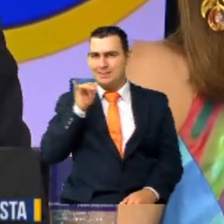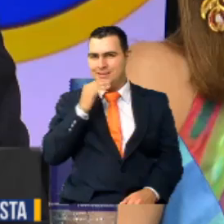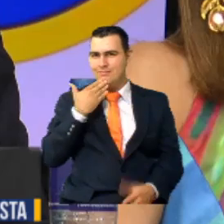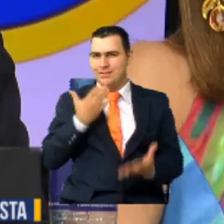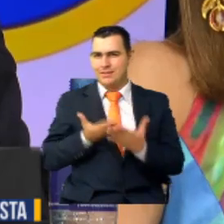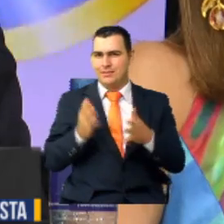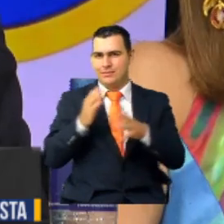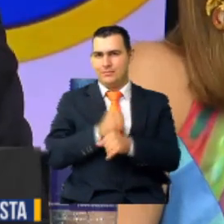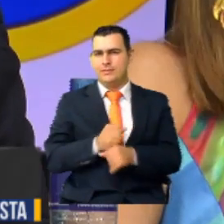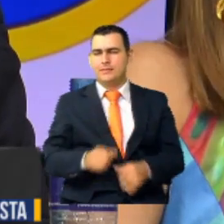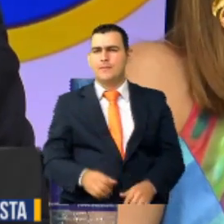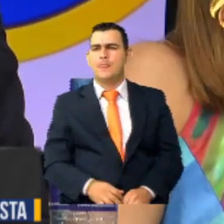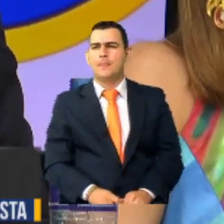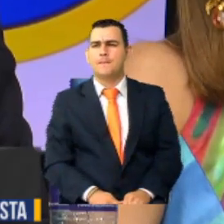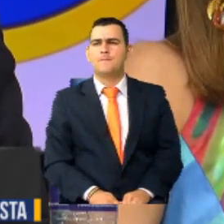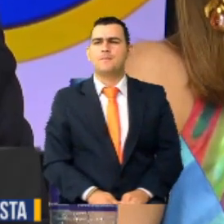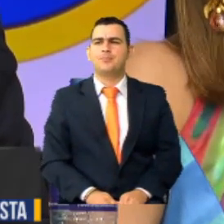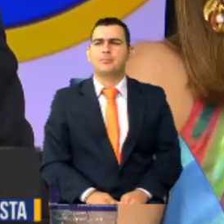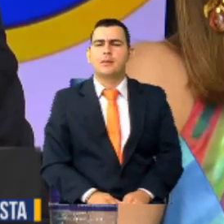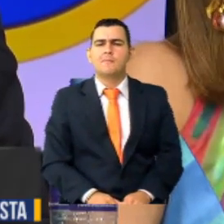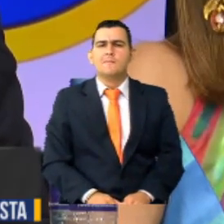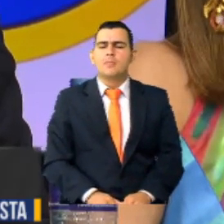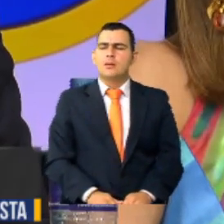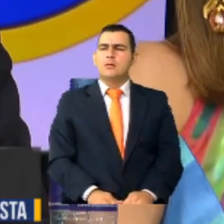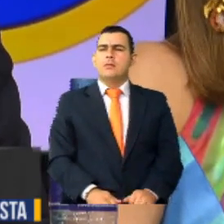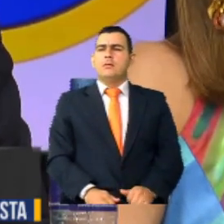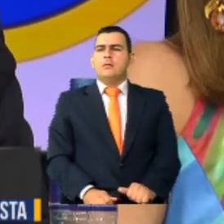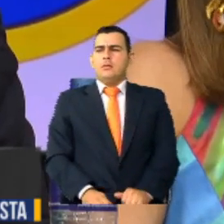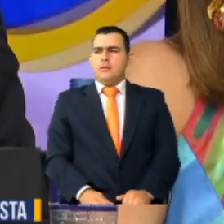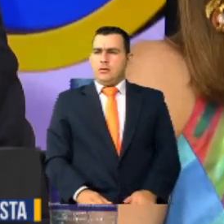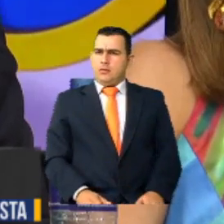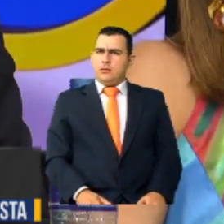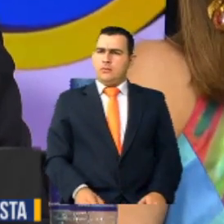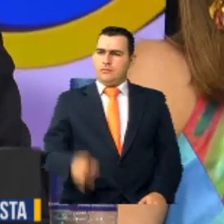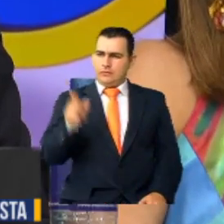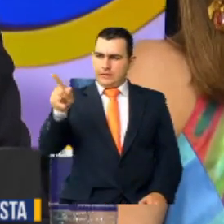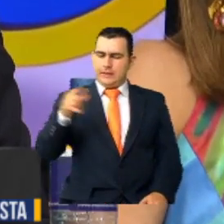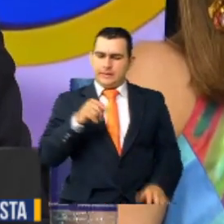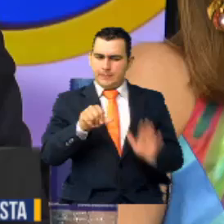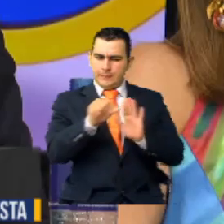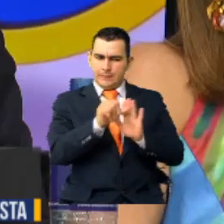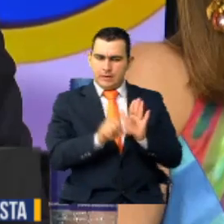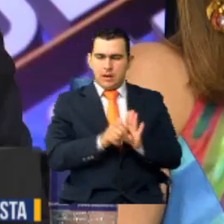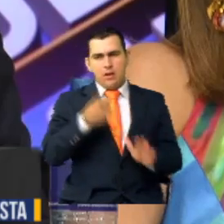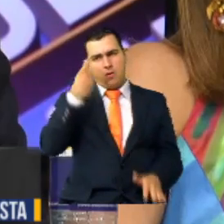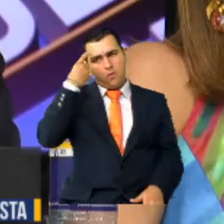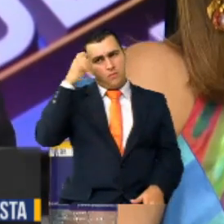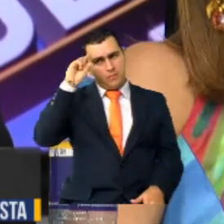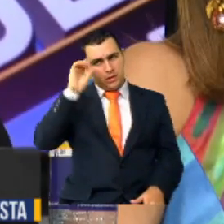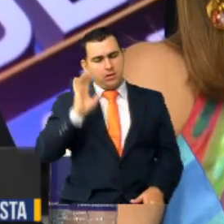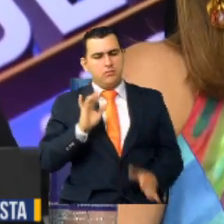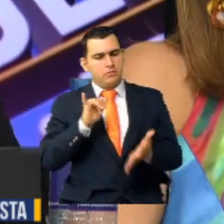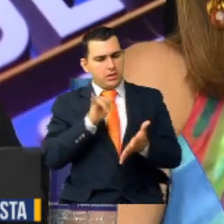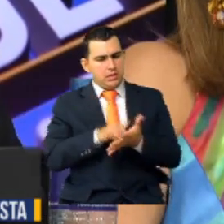noche. En su propuesta, en su plan de gobierno presentado ante la registraduría, su